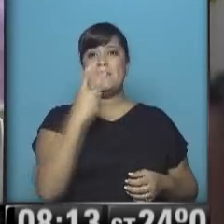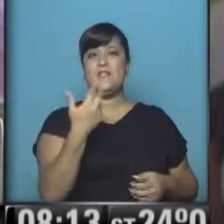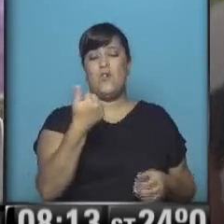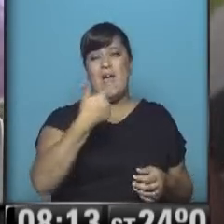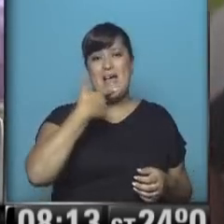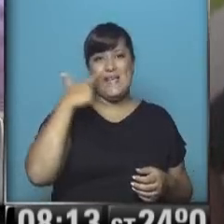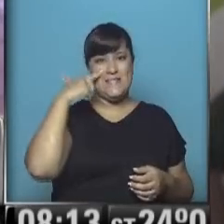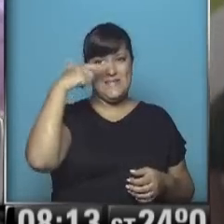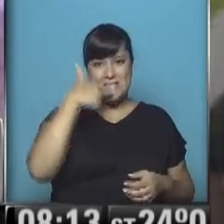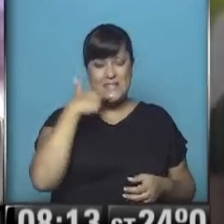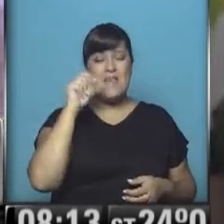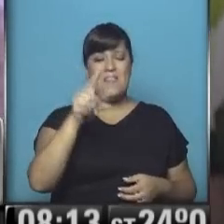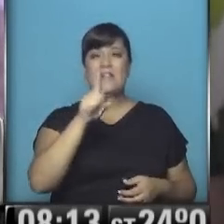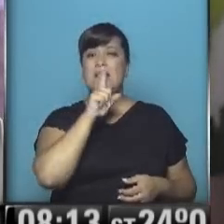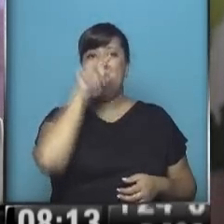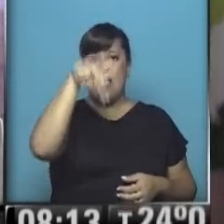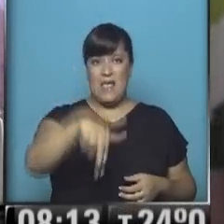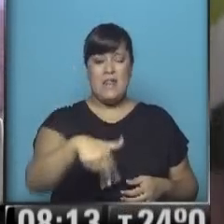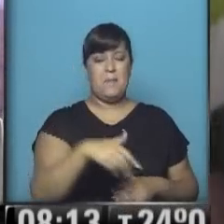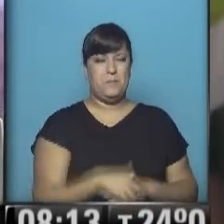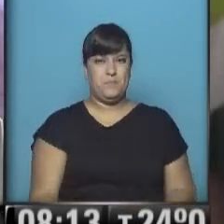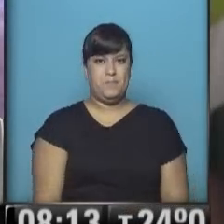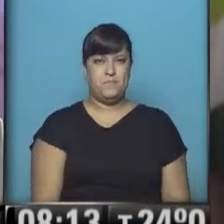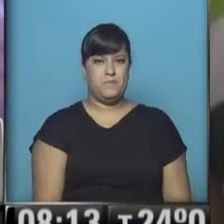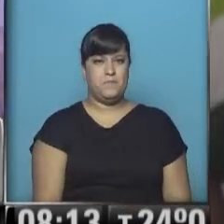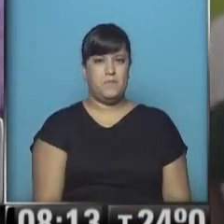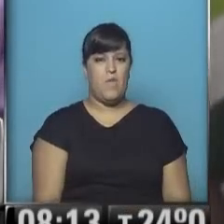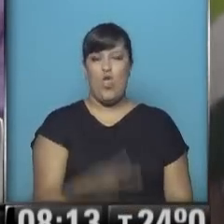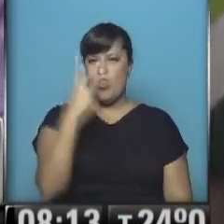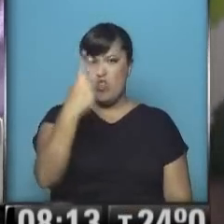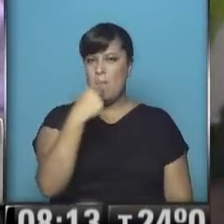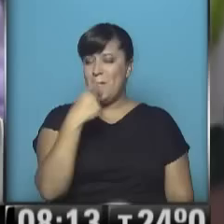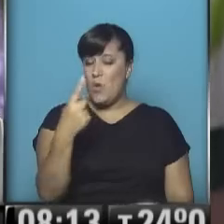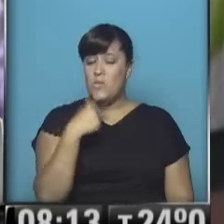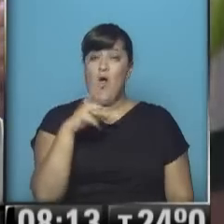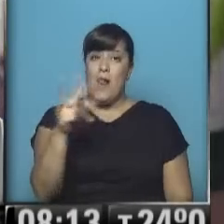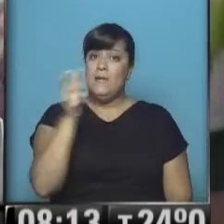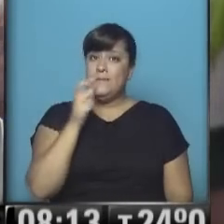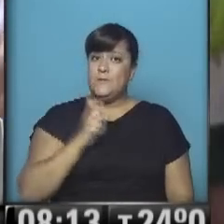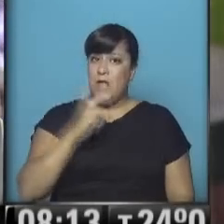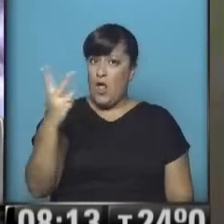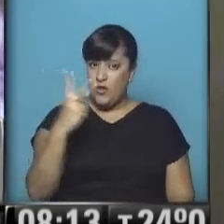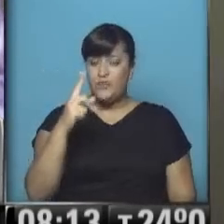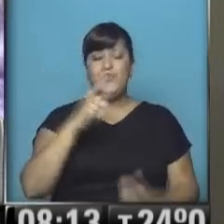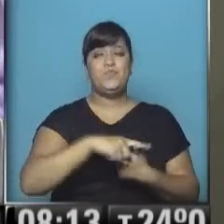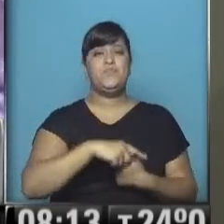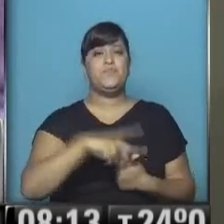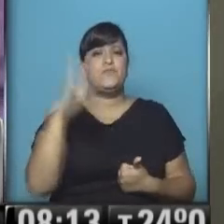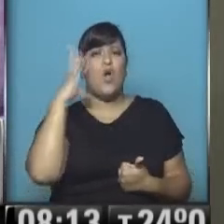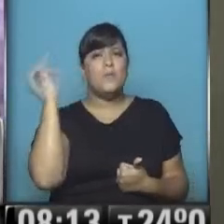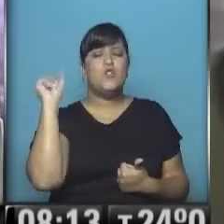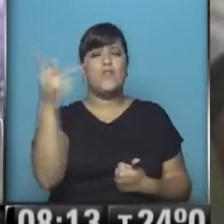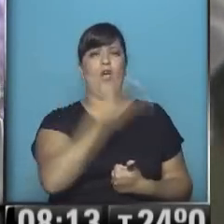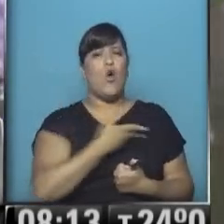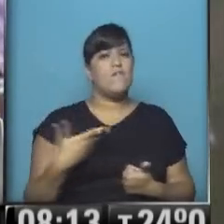Noticias. Dos preguntas, si es posible que me responda las dos. La primera, quiero preguntarle qué va a decir el gobierno al respecto de las escuchas que